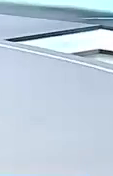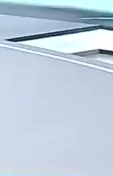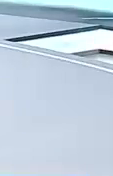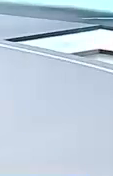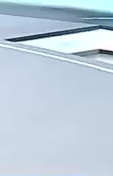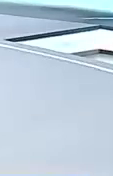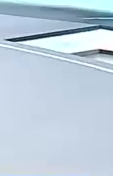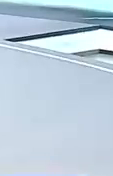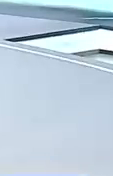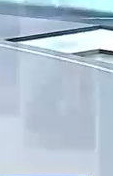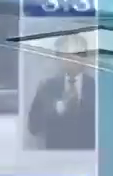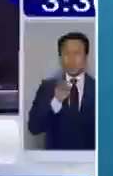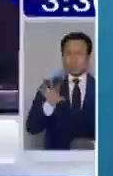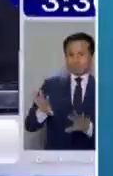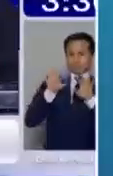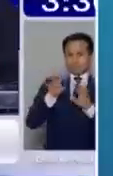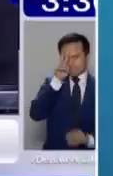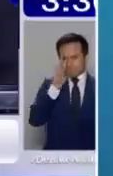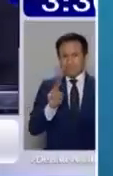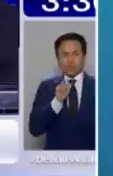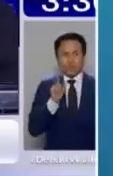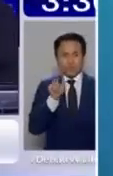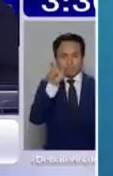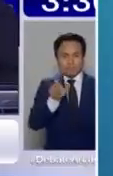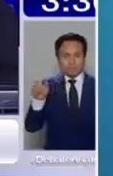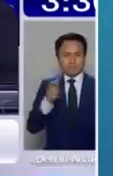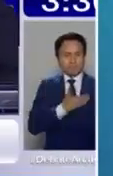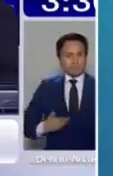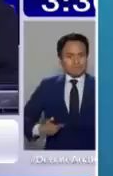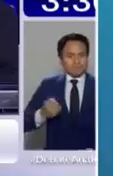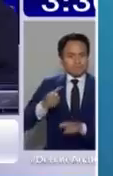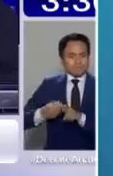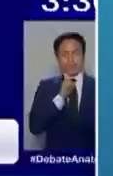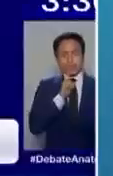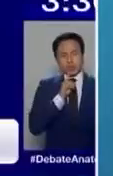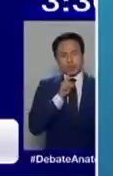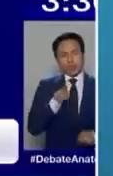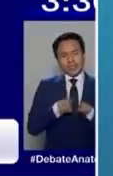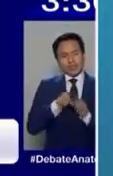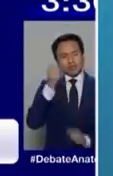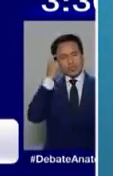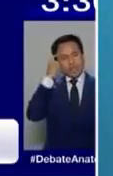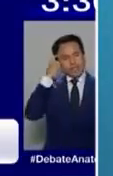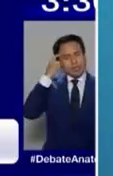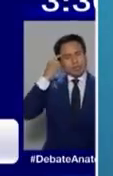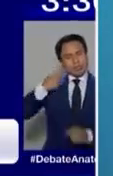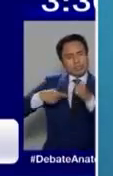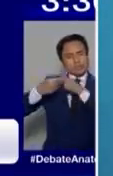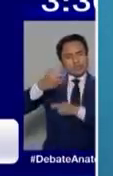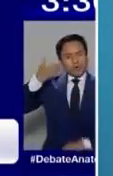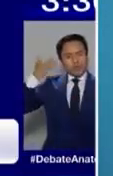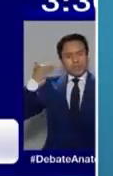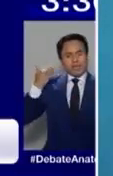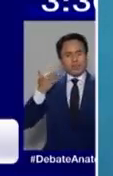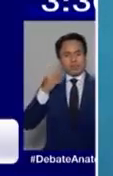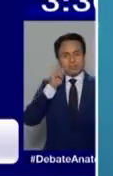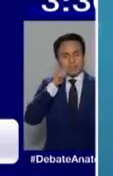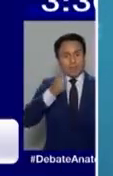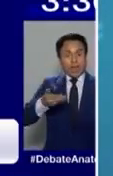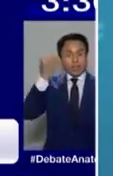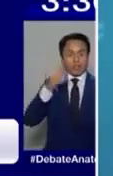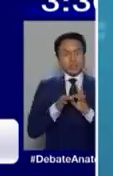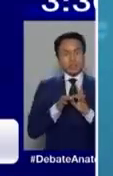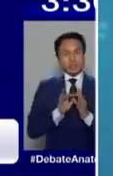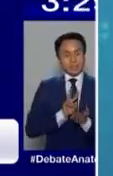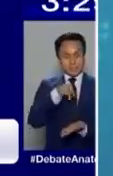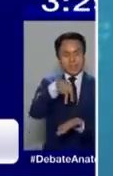Sí, yo creo que Kass lo que trata de hacer en su estrategia, sobre todo en los debates, lo ha hecho en